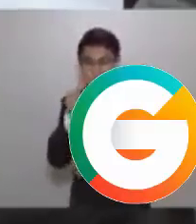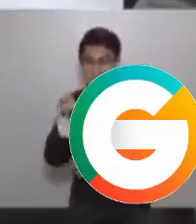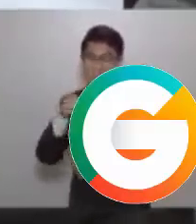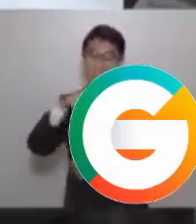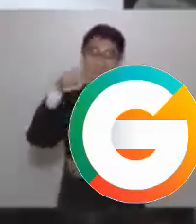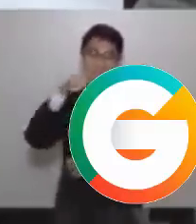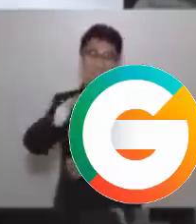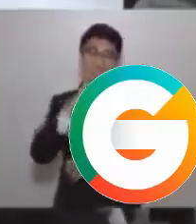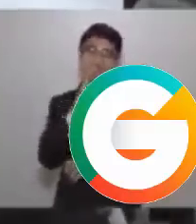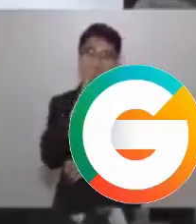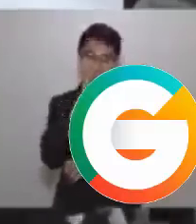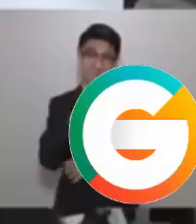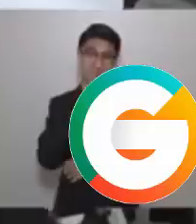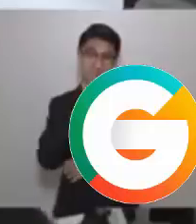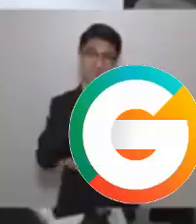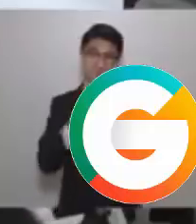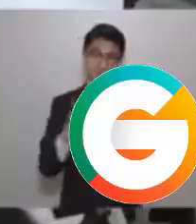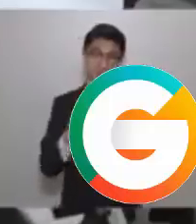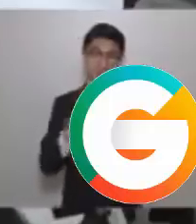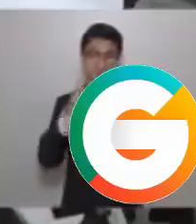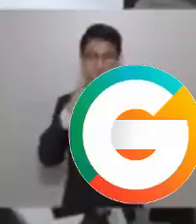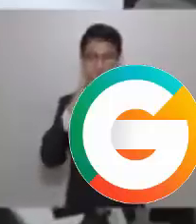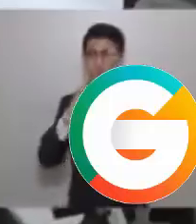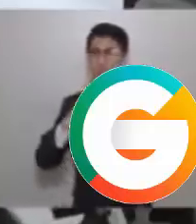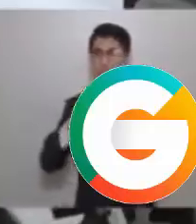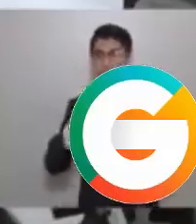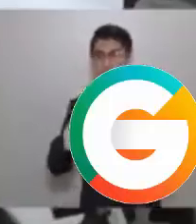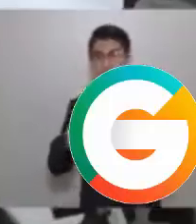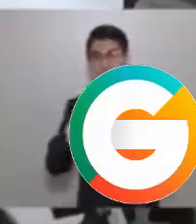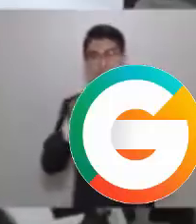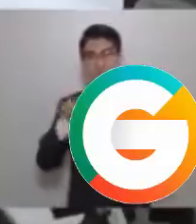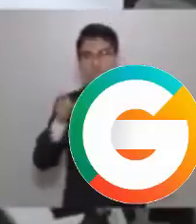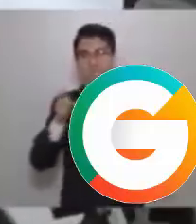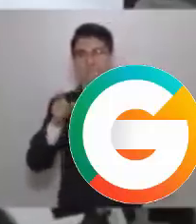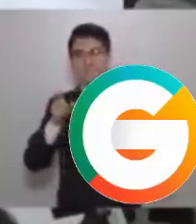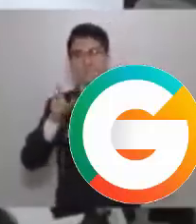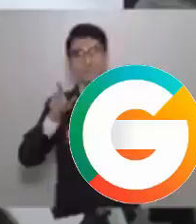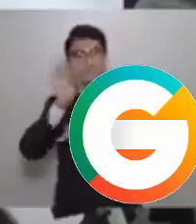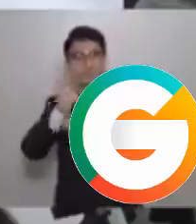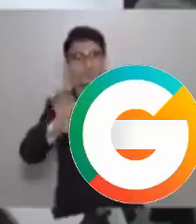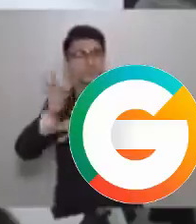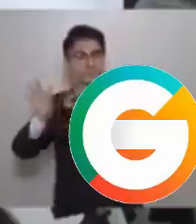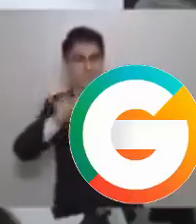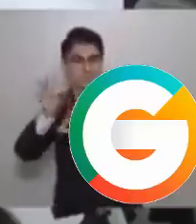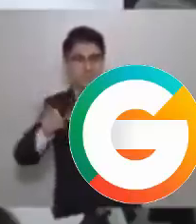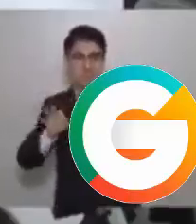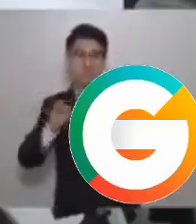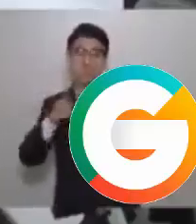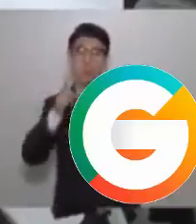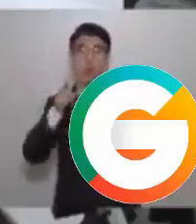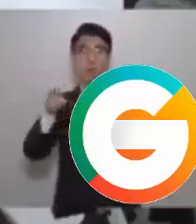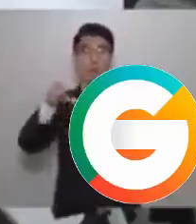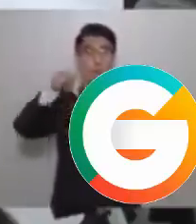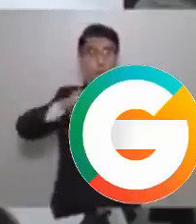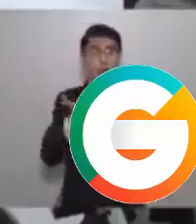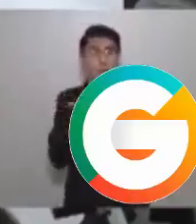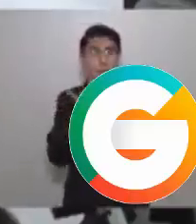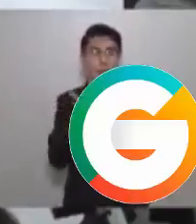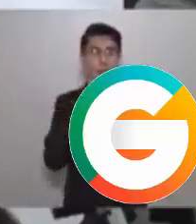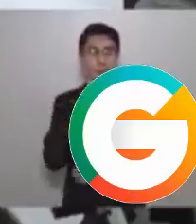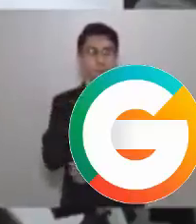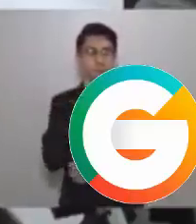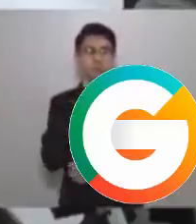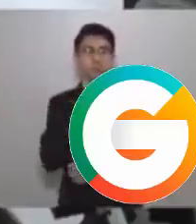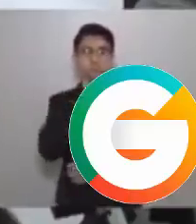enfático, yo no voy a permitir que personas que hagan abuso de sustancias ilícitas permanezcan en esta institución,